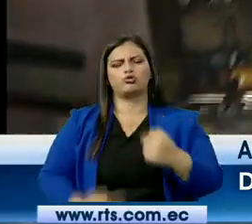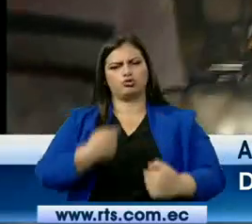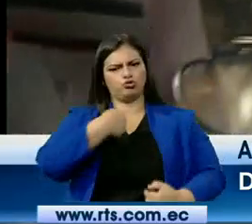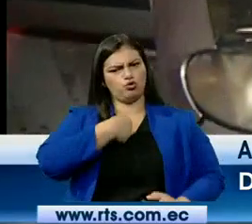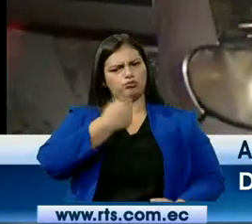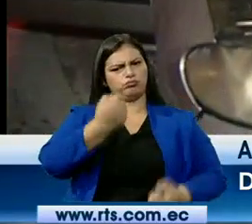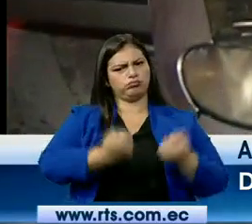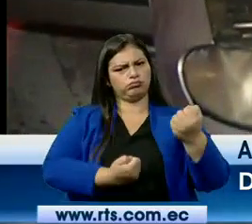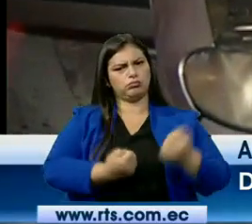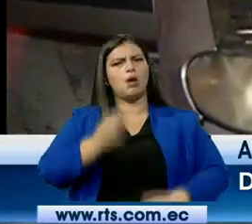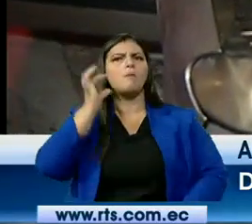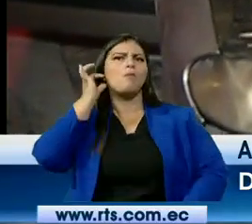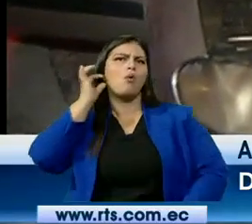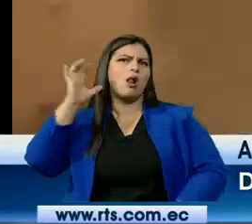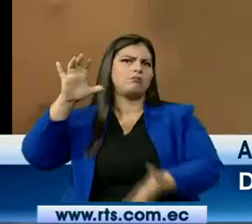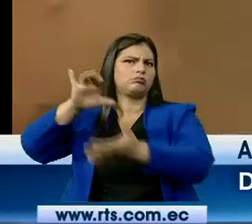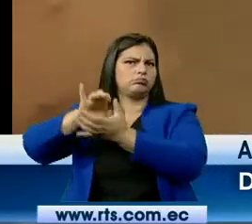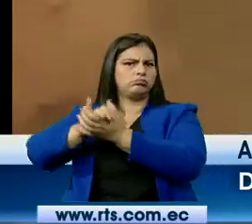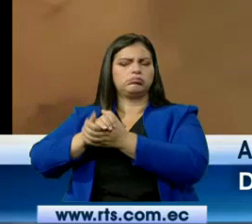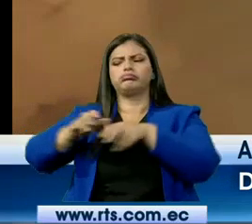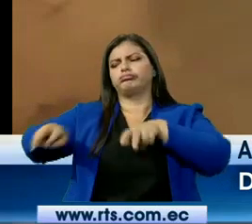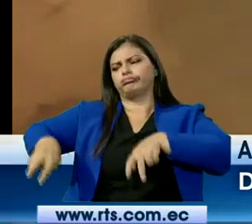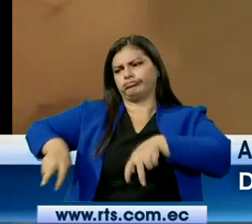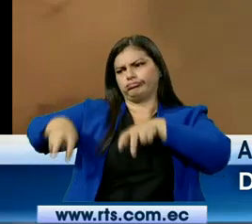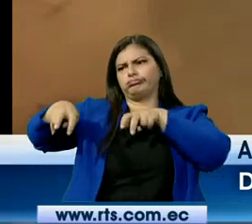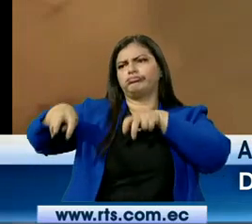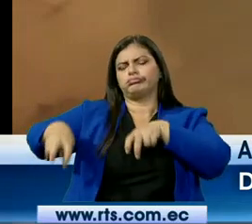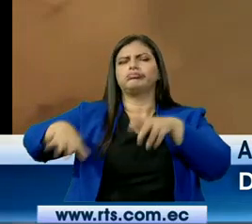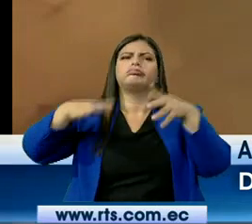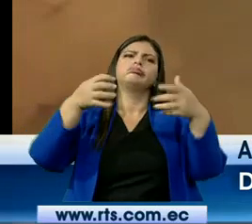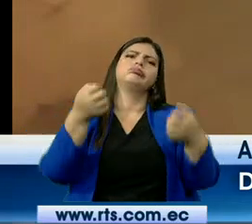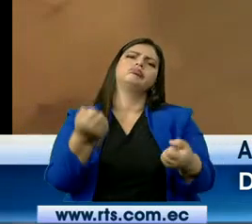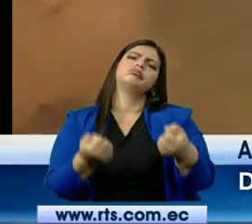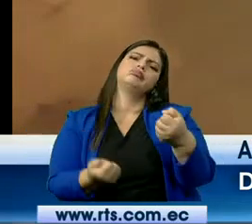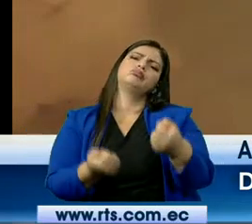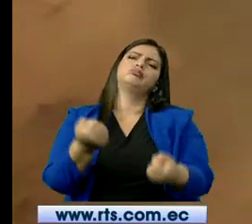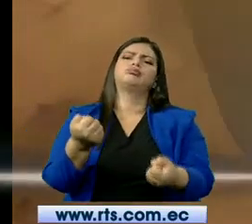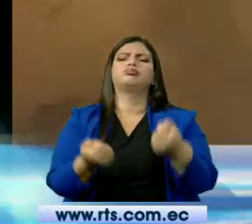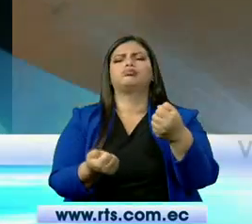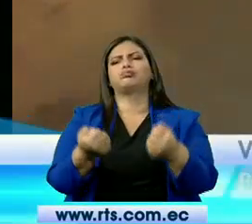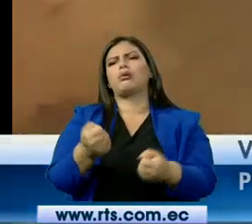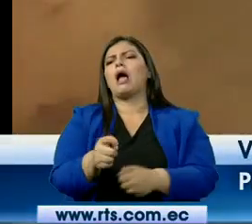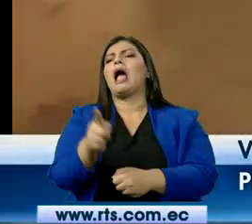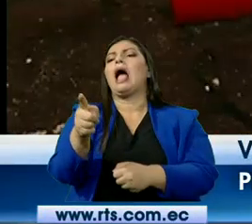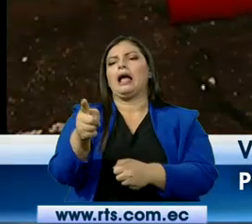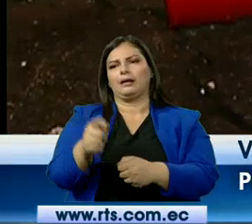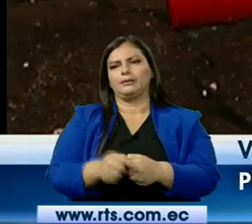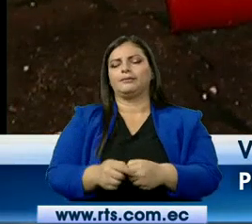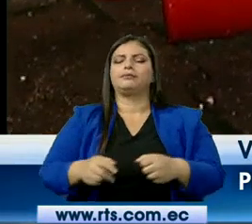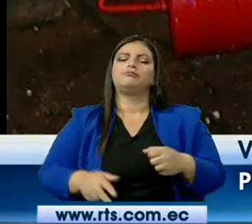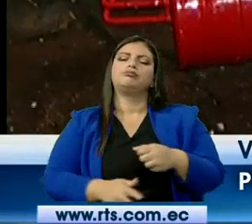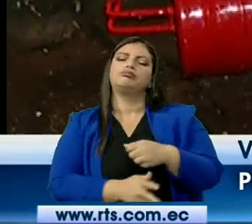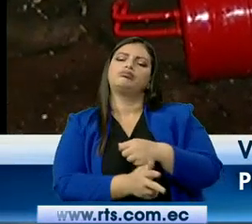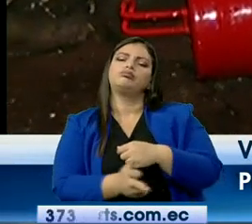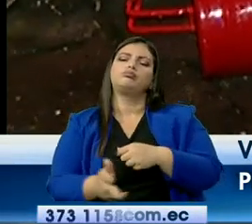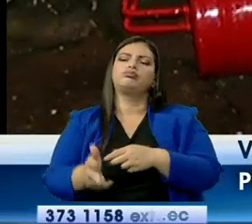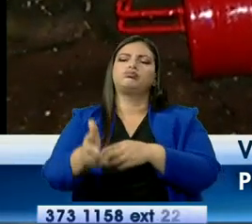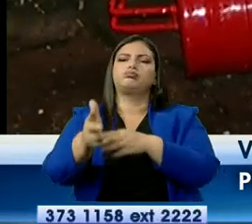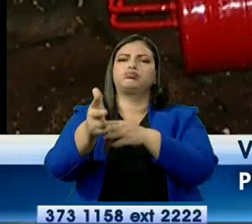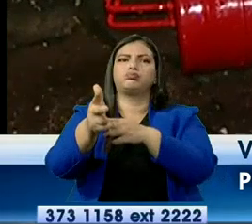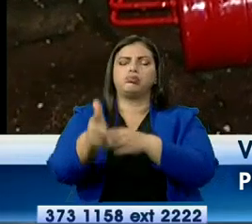ella lo parquea aquí. Y cuando empezó a salir humo, se encendió todo. Utilizamos 5 o 6